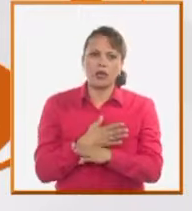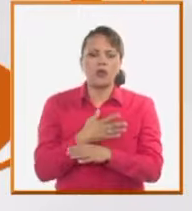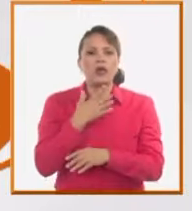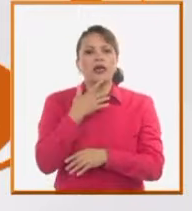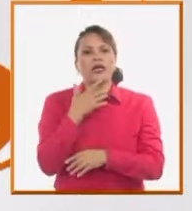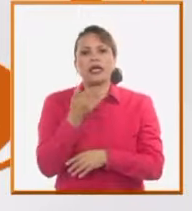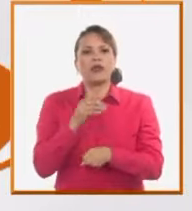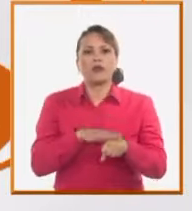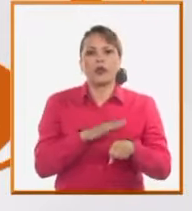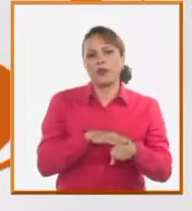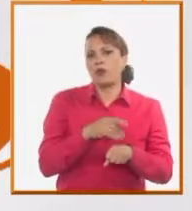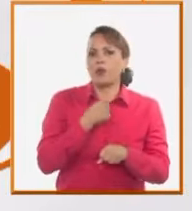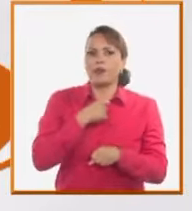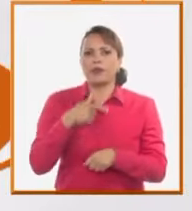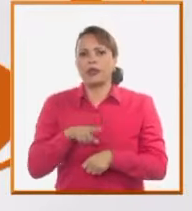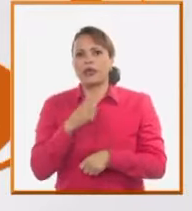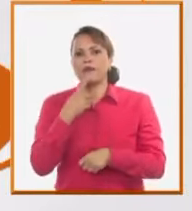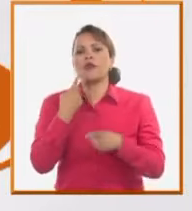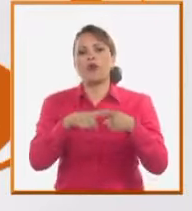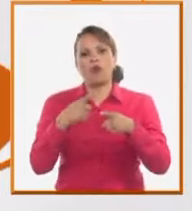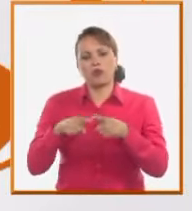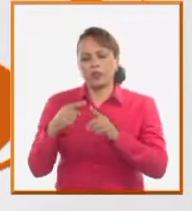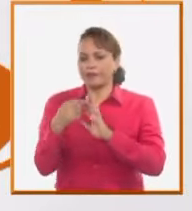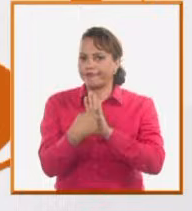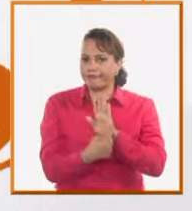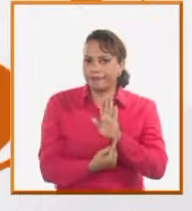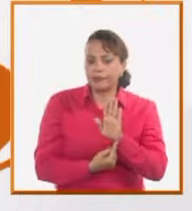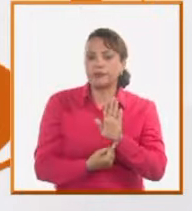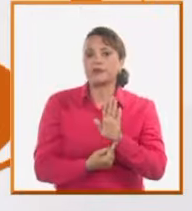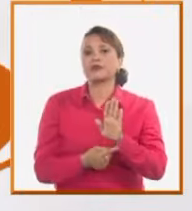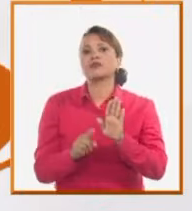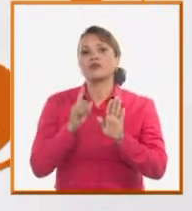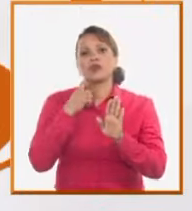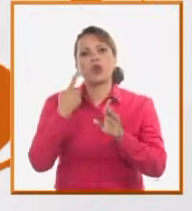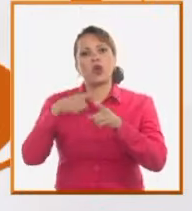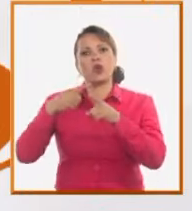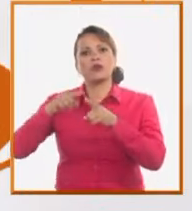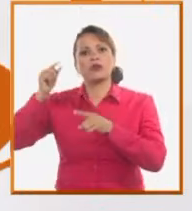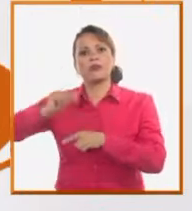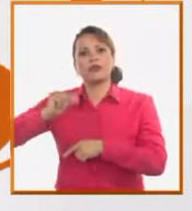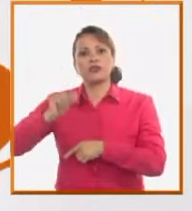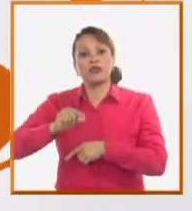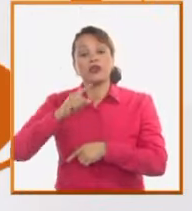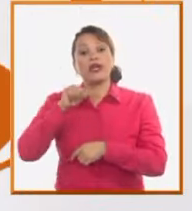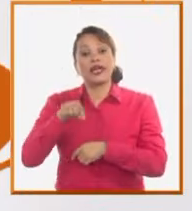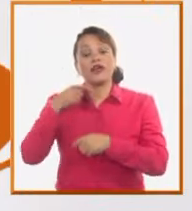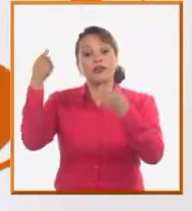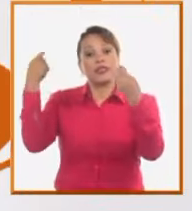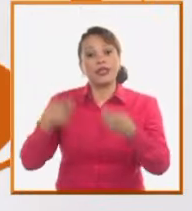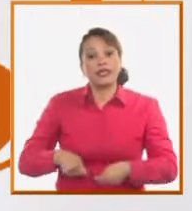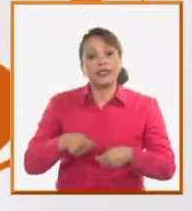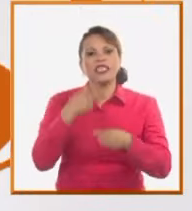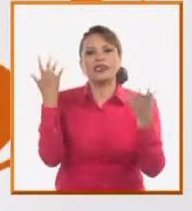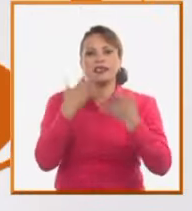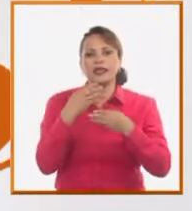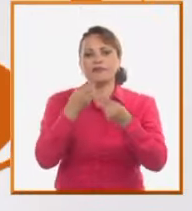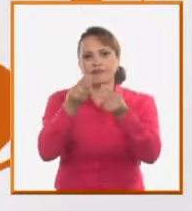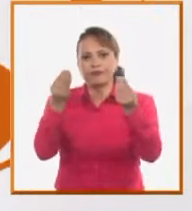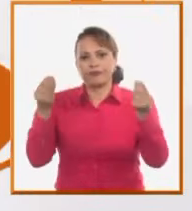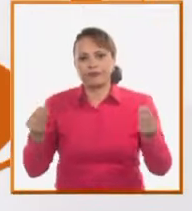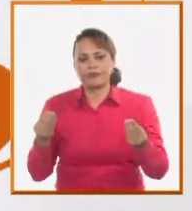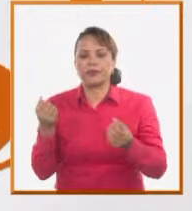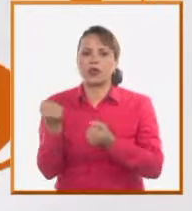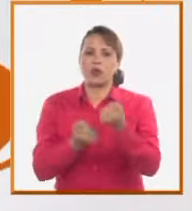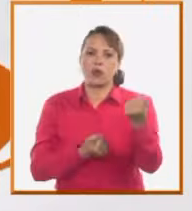por culpa de que hay otros factores y otras personas que son los que deciden quién son los que le